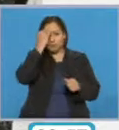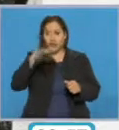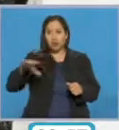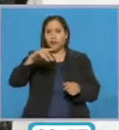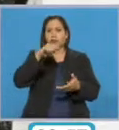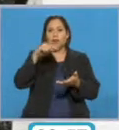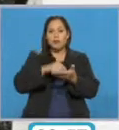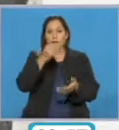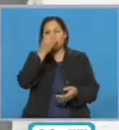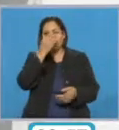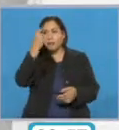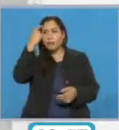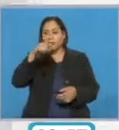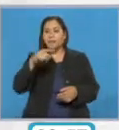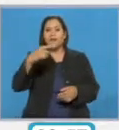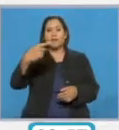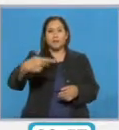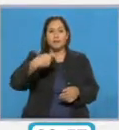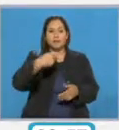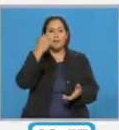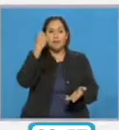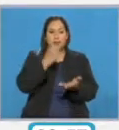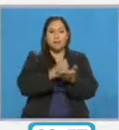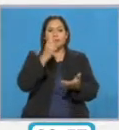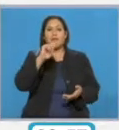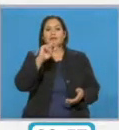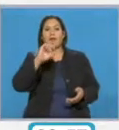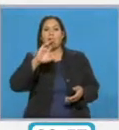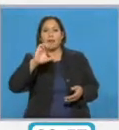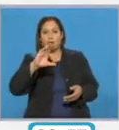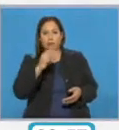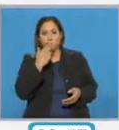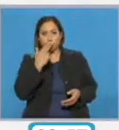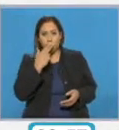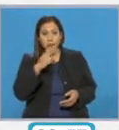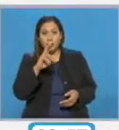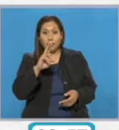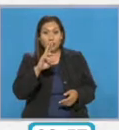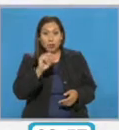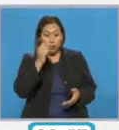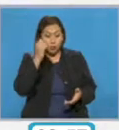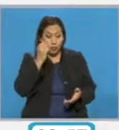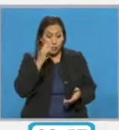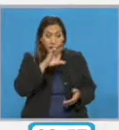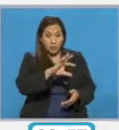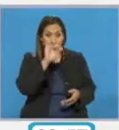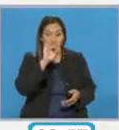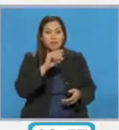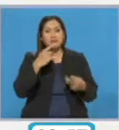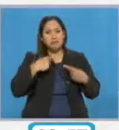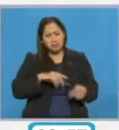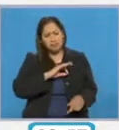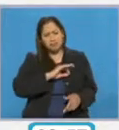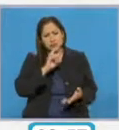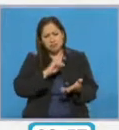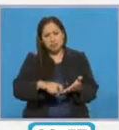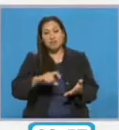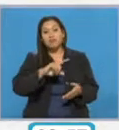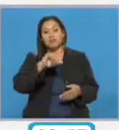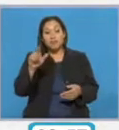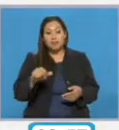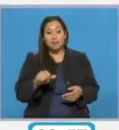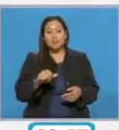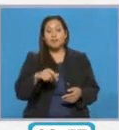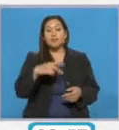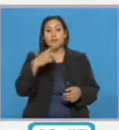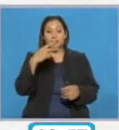cercanas para que fueran a preguntar por su marca de tabaco, ¿no? Y al no encontrarla, pues la gente empezó a adquirirlo y a la siguiente vez que hizo